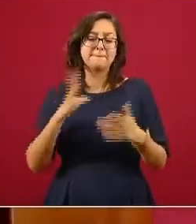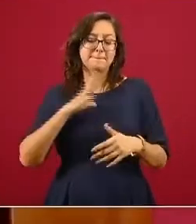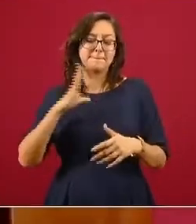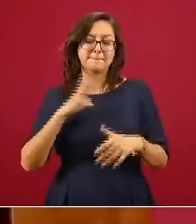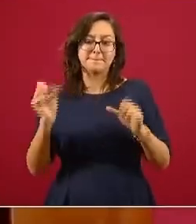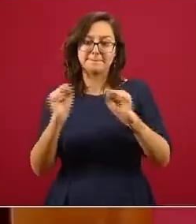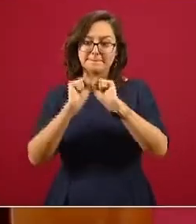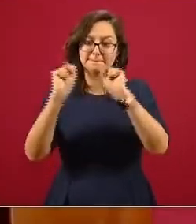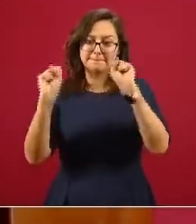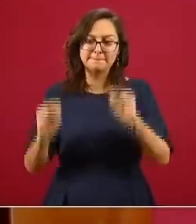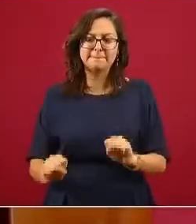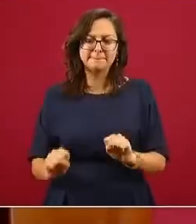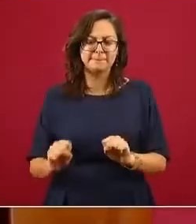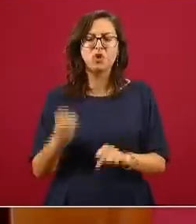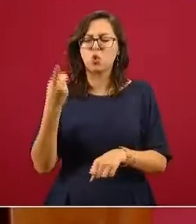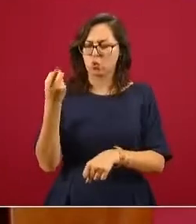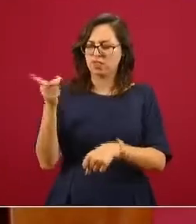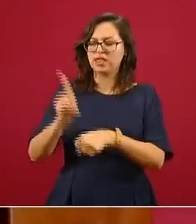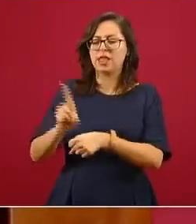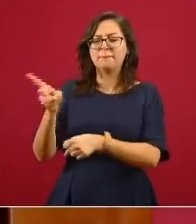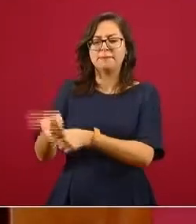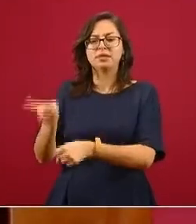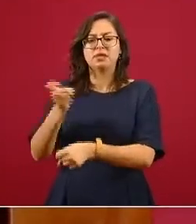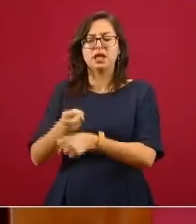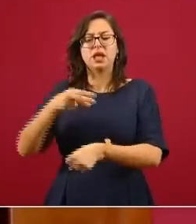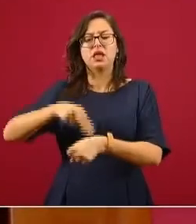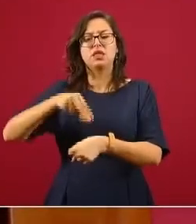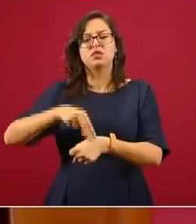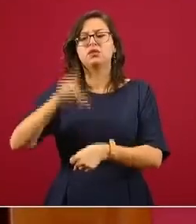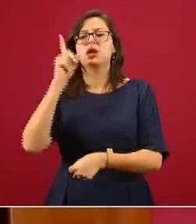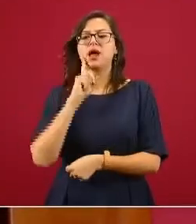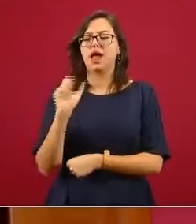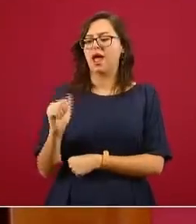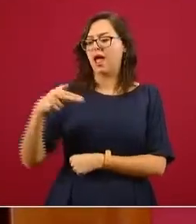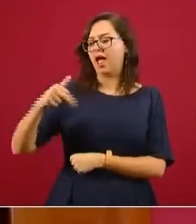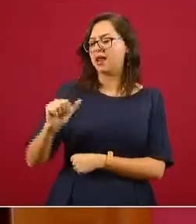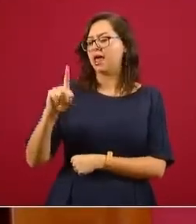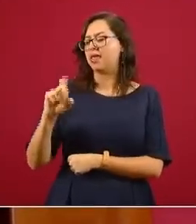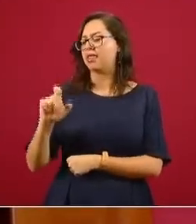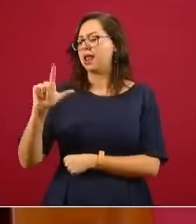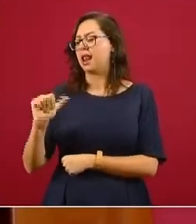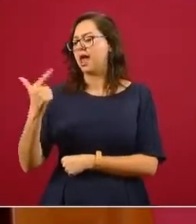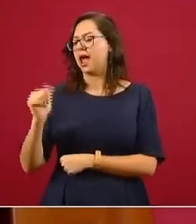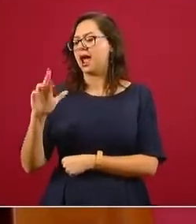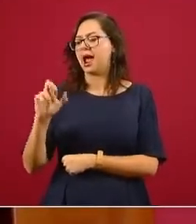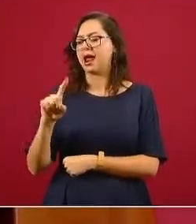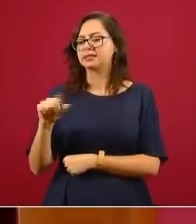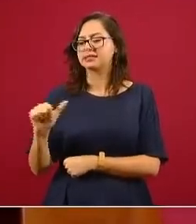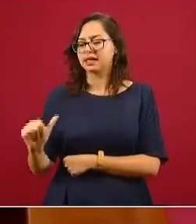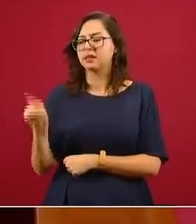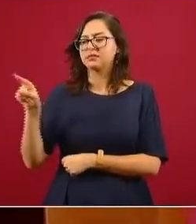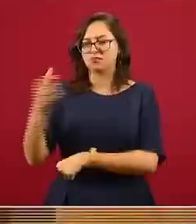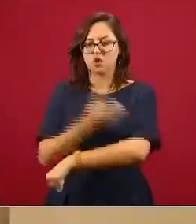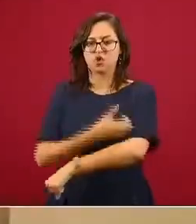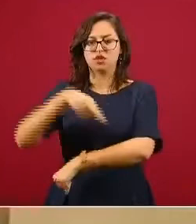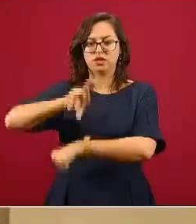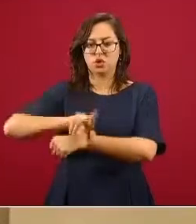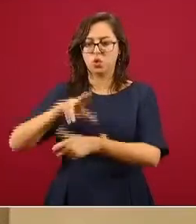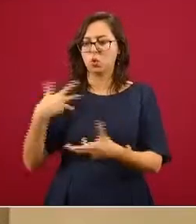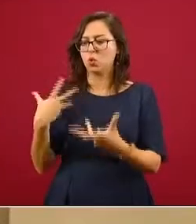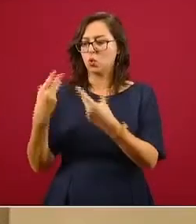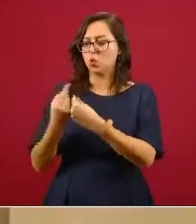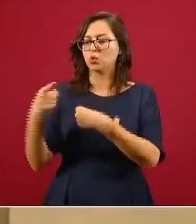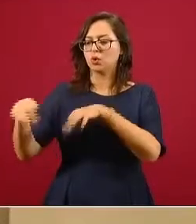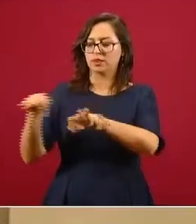que tenemos. Un día vamos a invitar a la doctora Ana de la Garza, quien lo coordina y trabaja con el